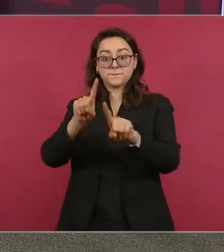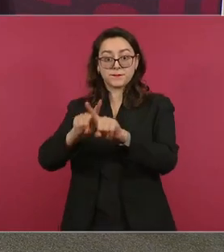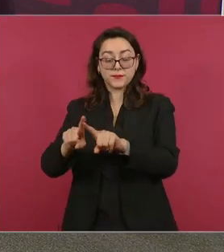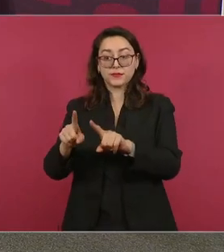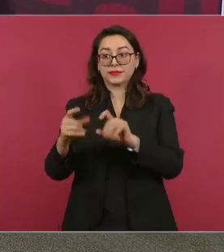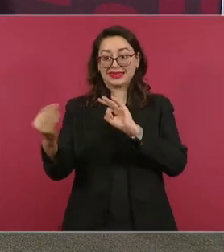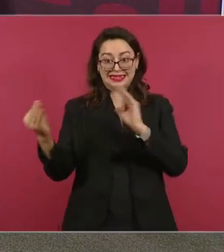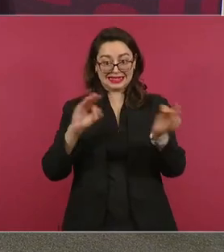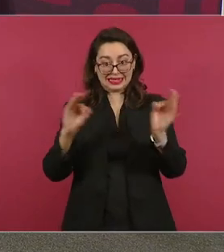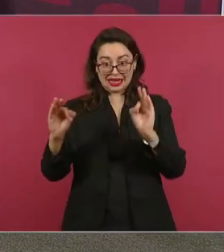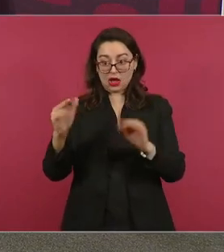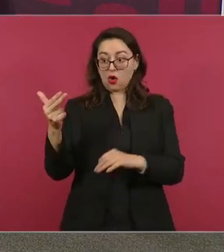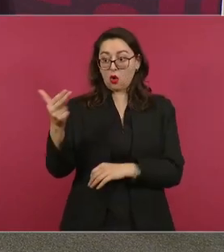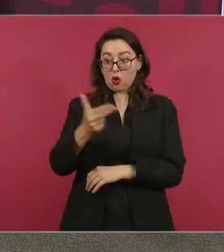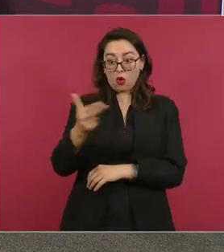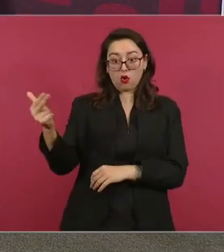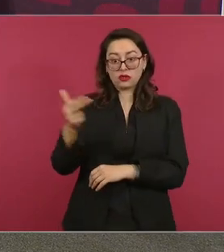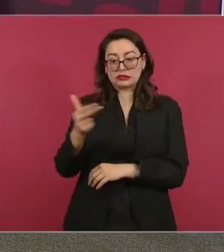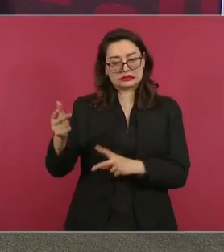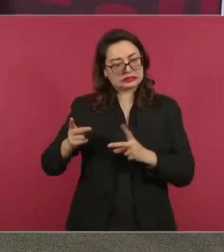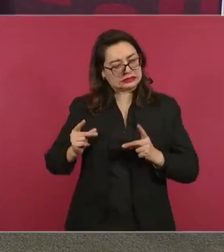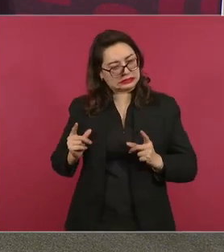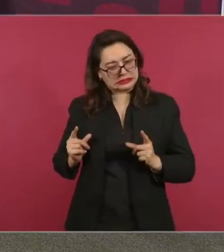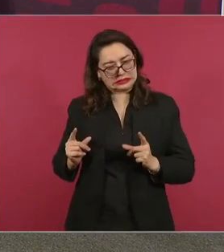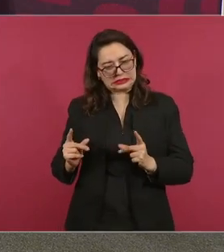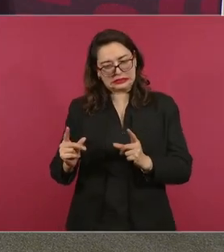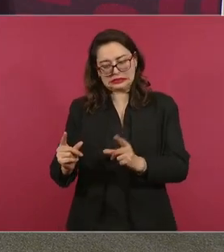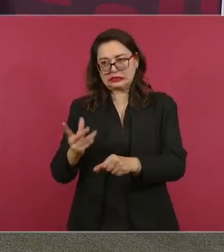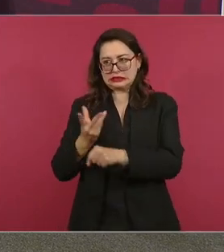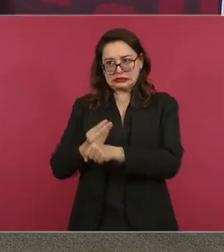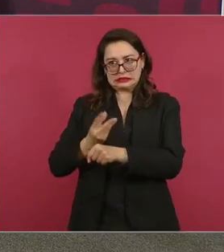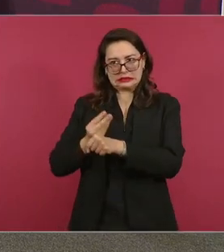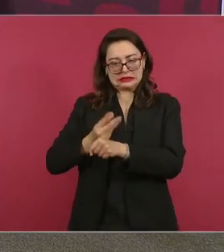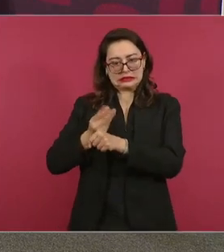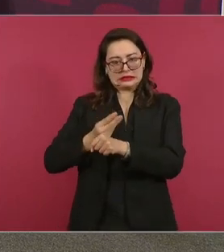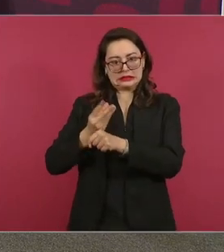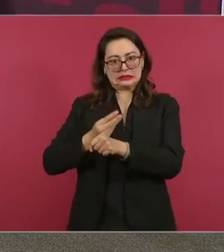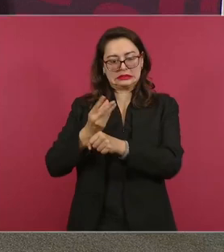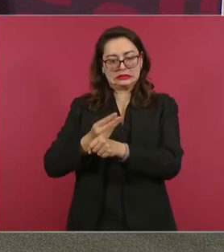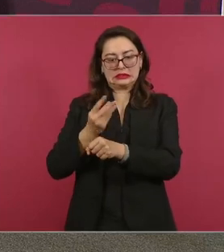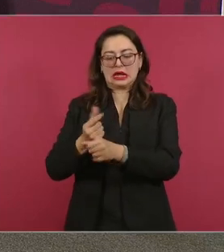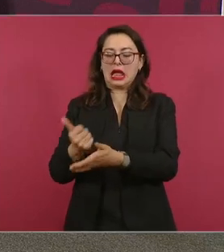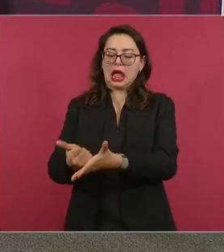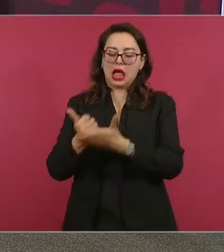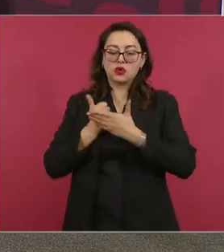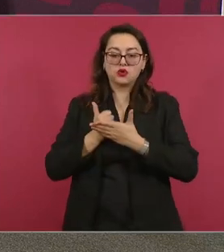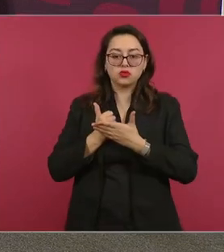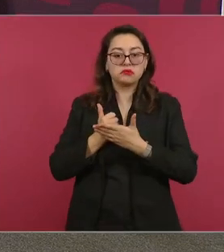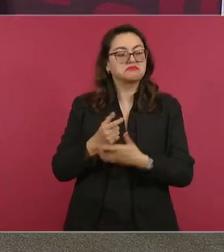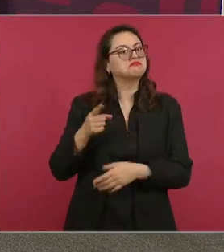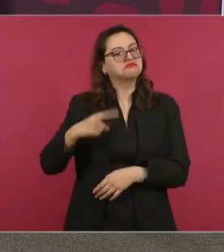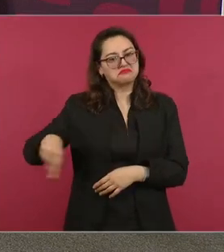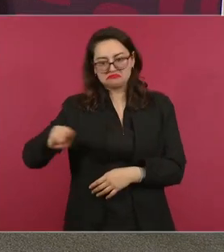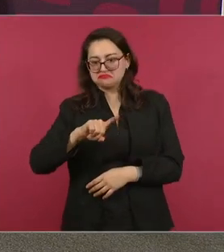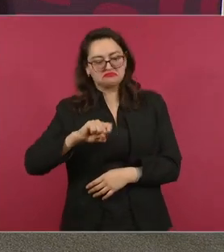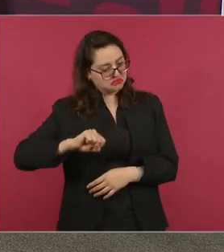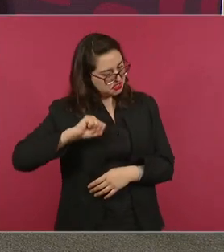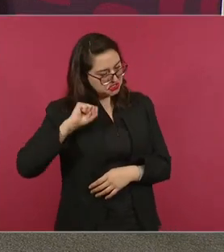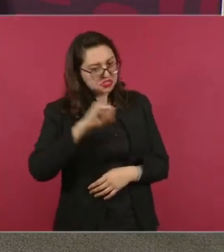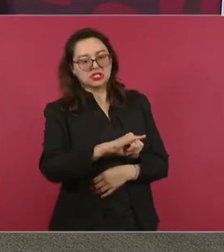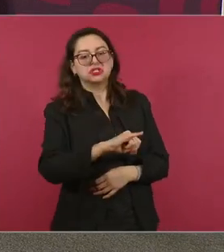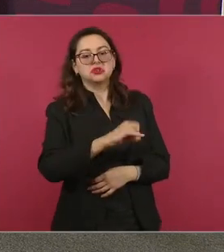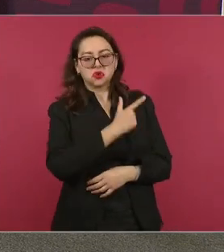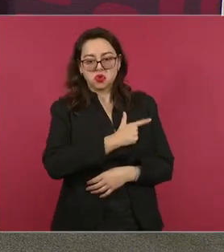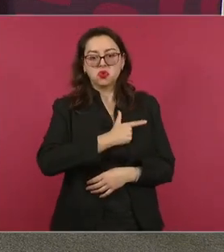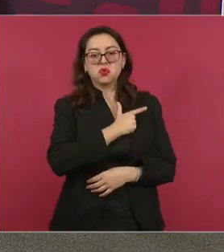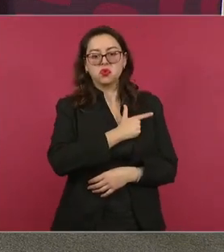hoteles en Acapulco que nos ayuden. Ya ha habido muy buena respuesta